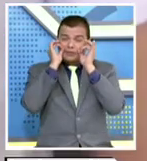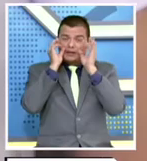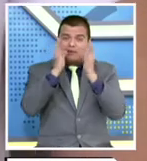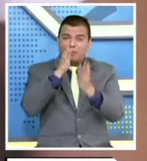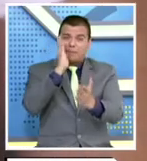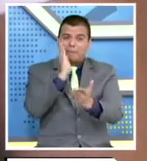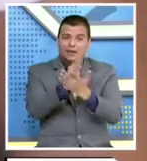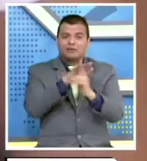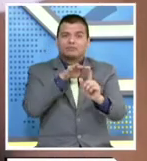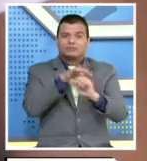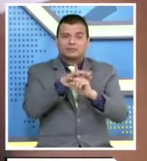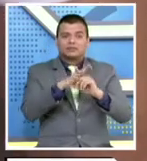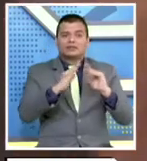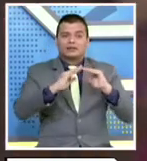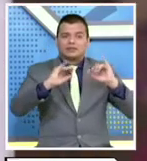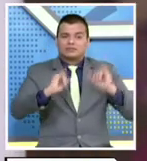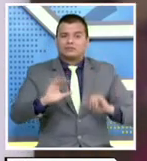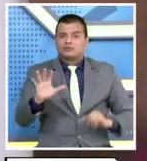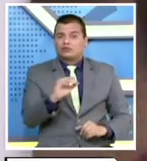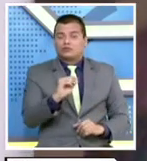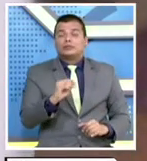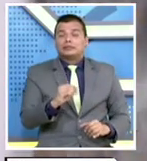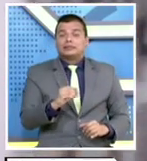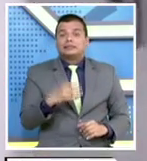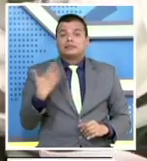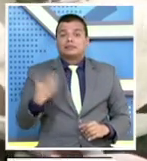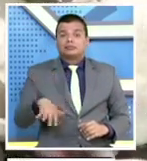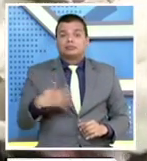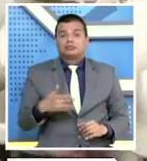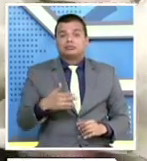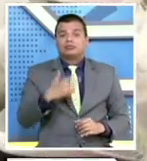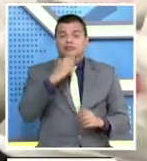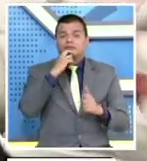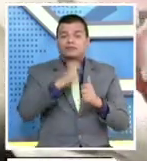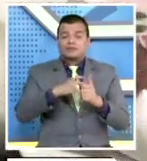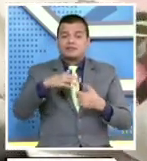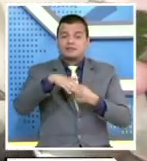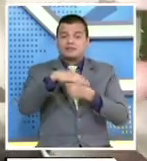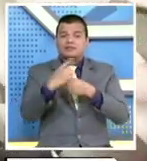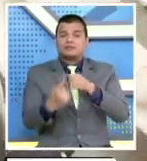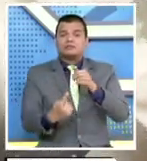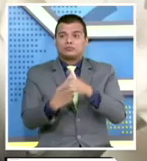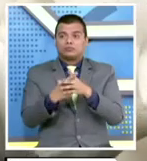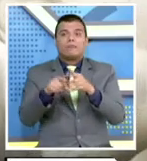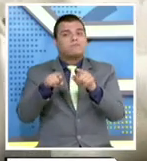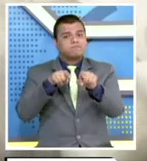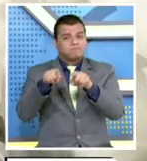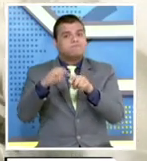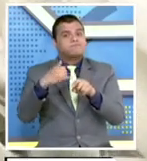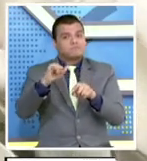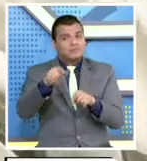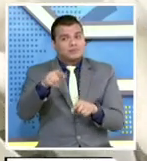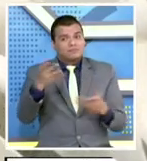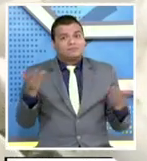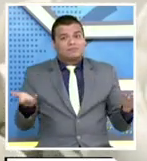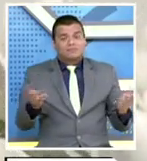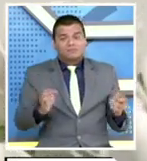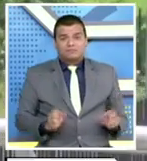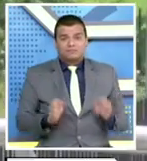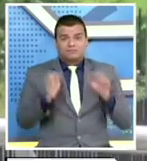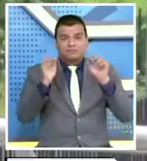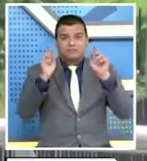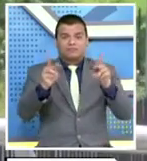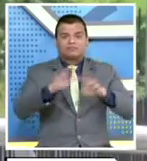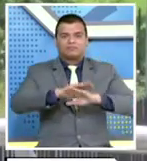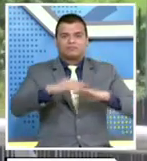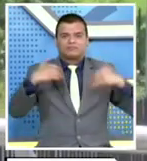puerta de los hogares genera situaciones dramáticas como las que tuvieron que pasar en esta familia. Yo me despido entonces desde aquí,